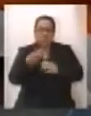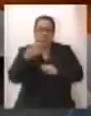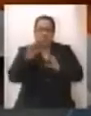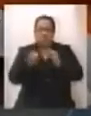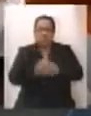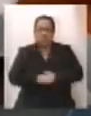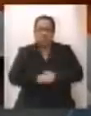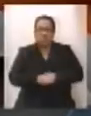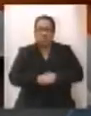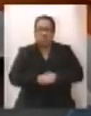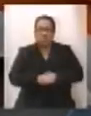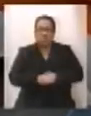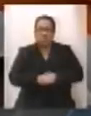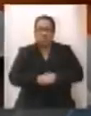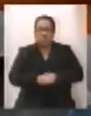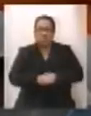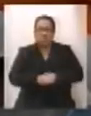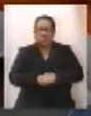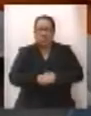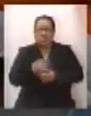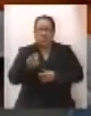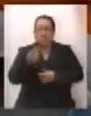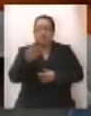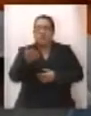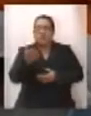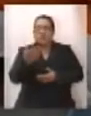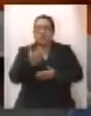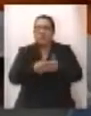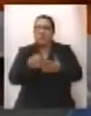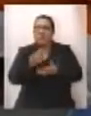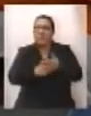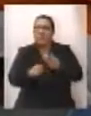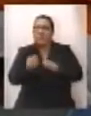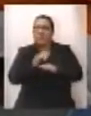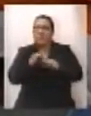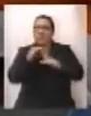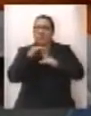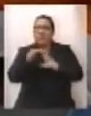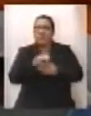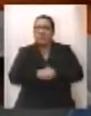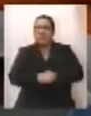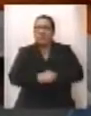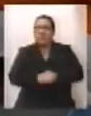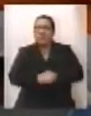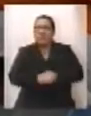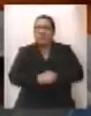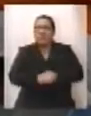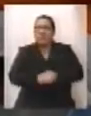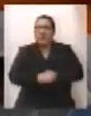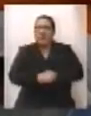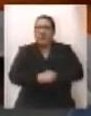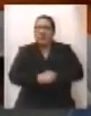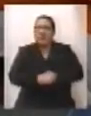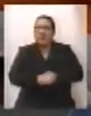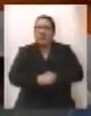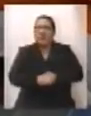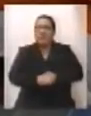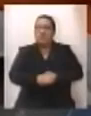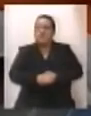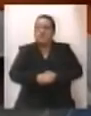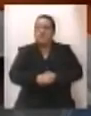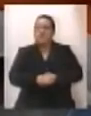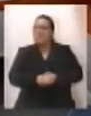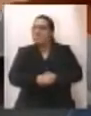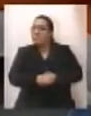económica, no solamente debíamos hacer pues esas exoneraciones sin límite a los ingresos de tercera categoría, que son para las